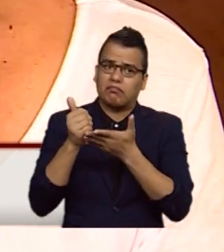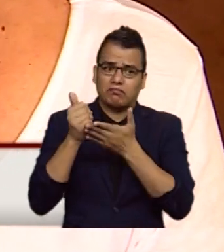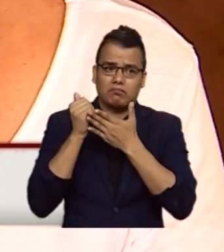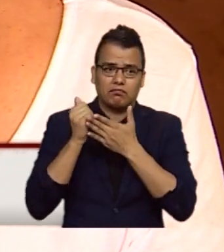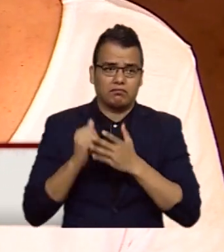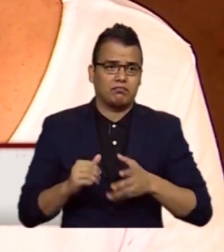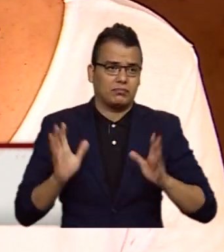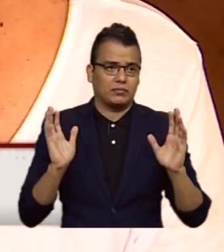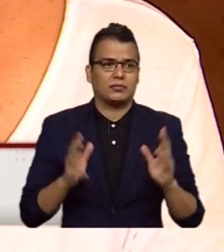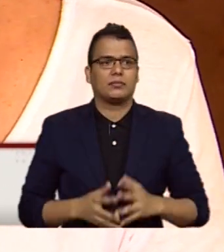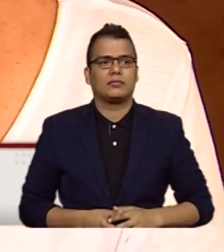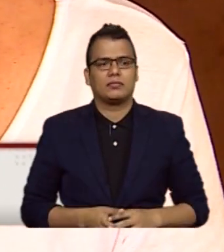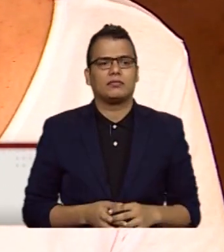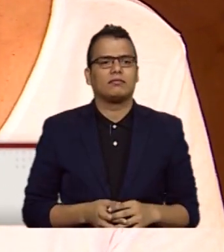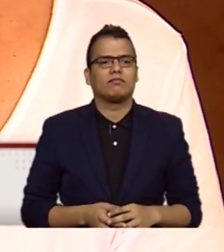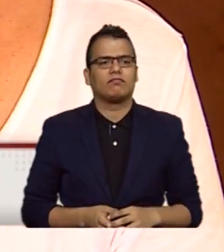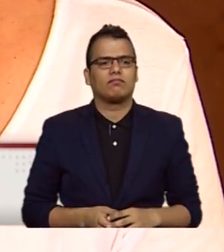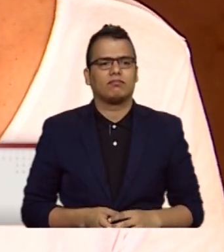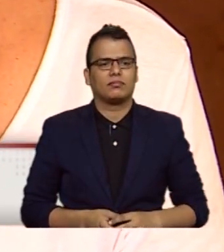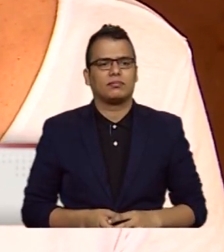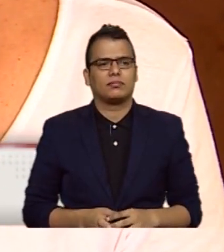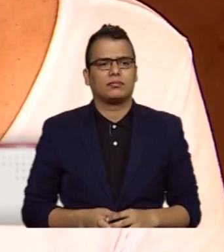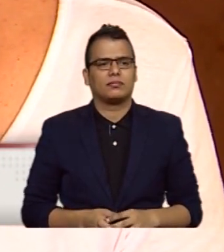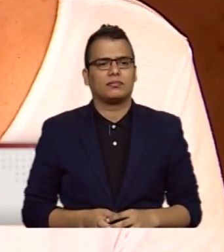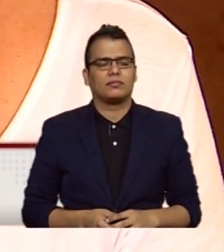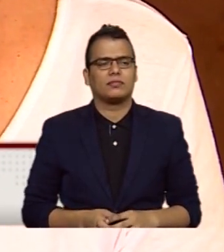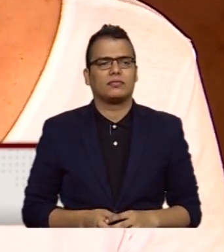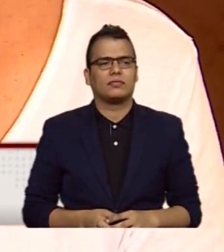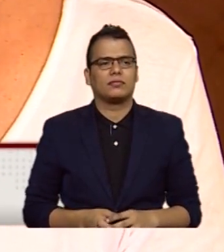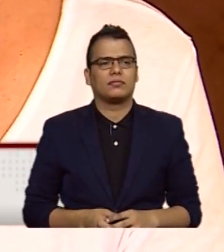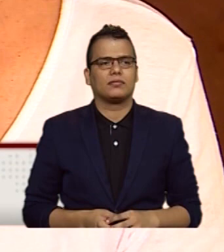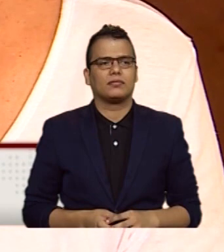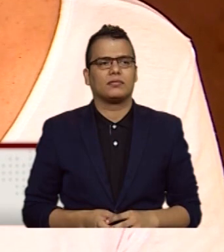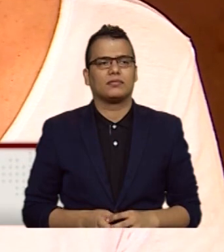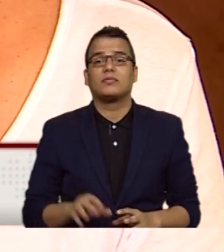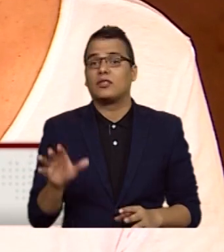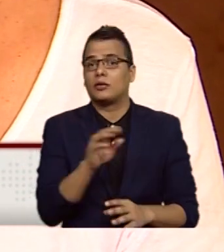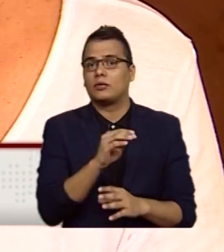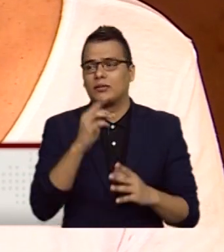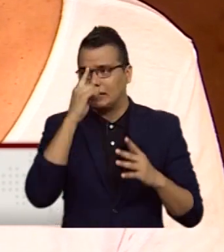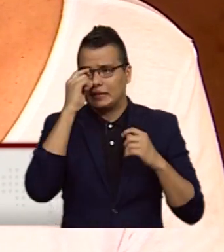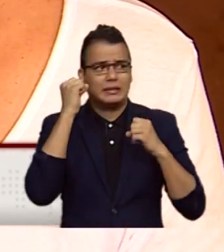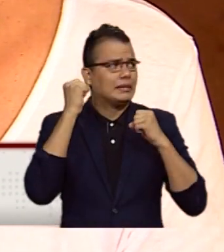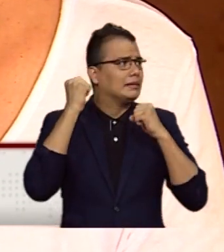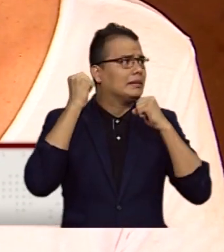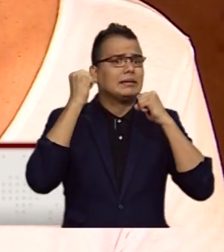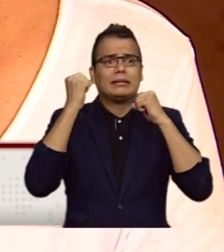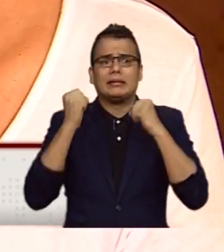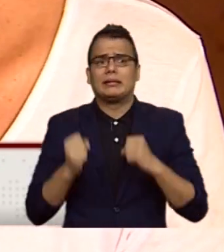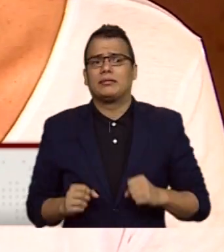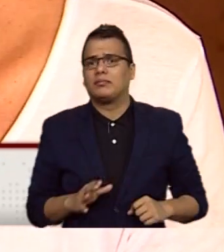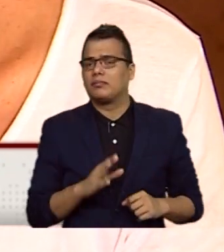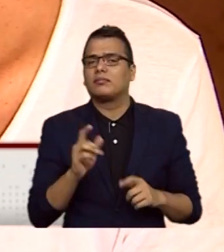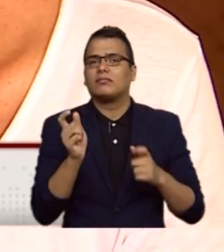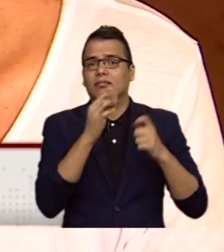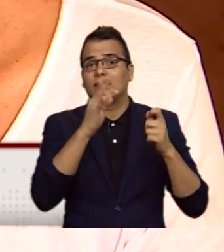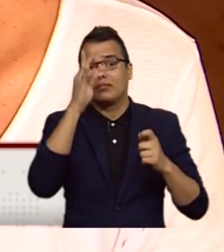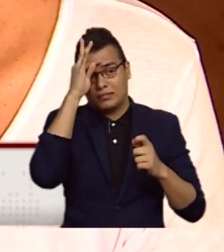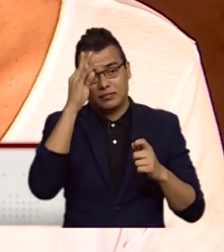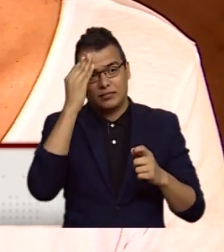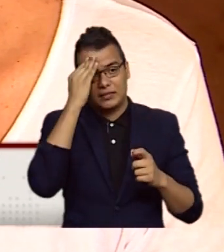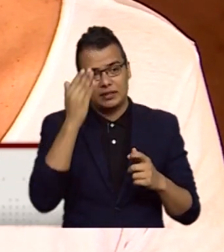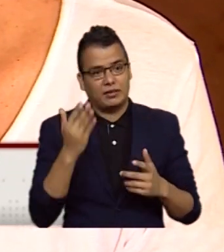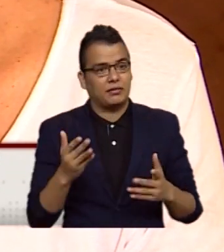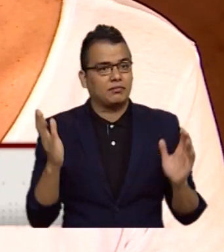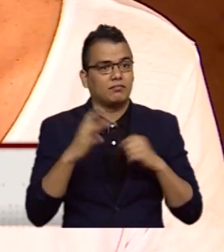ahí arriba. Tengan fe como yo la tengo. Pues todo el mundo estaba muy desesperado ya allá en la clínica porque ya veían que no